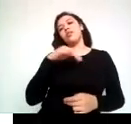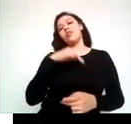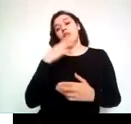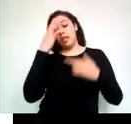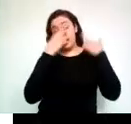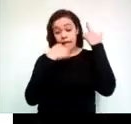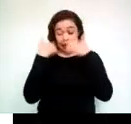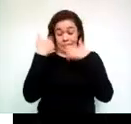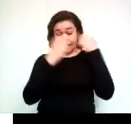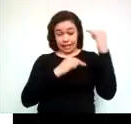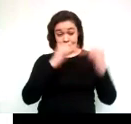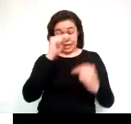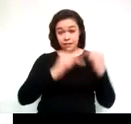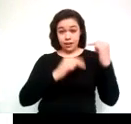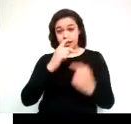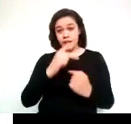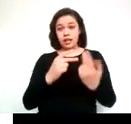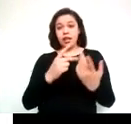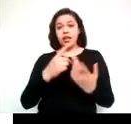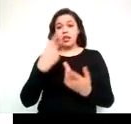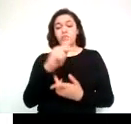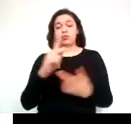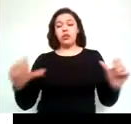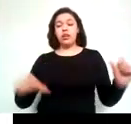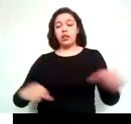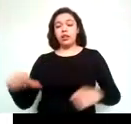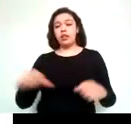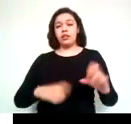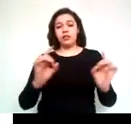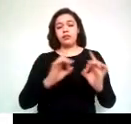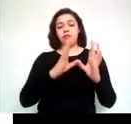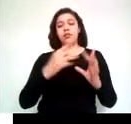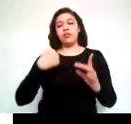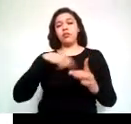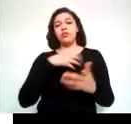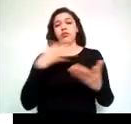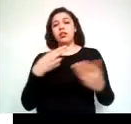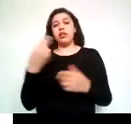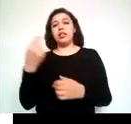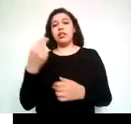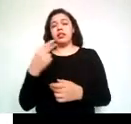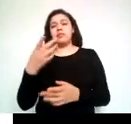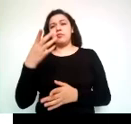de factores propios de la actividad. Para poder hacerlo, necesitamos considerar